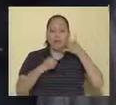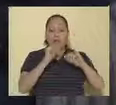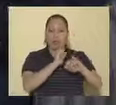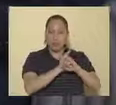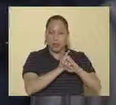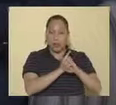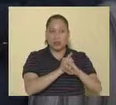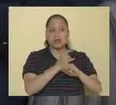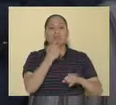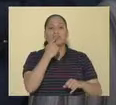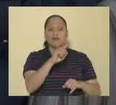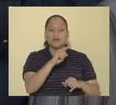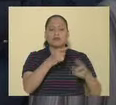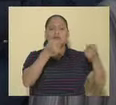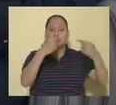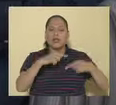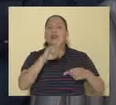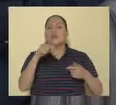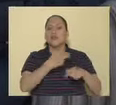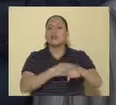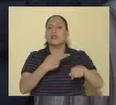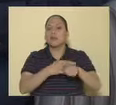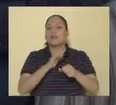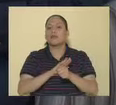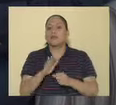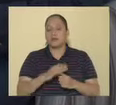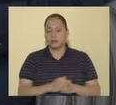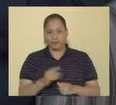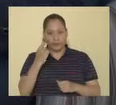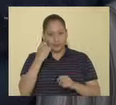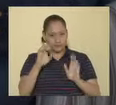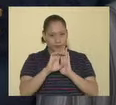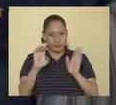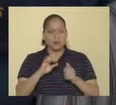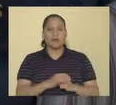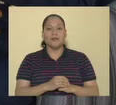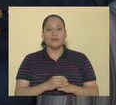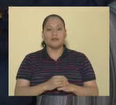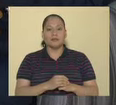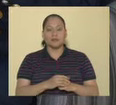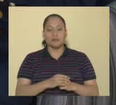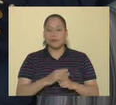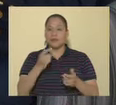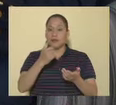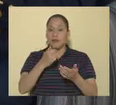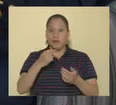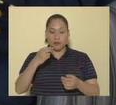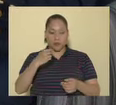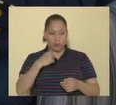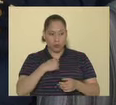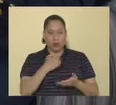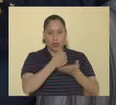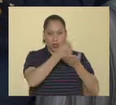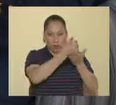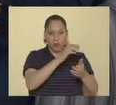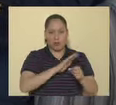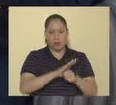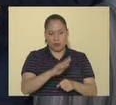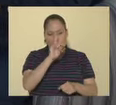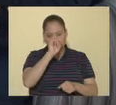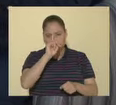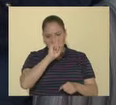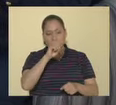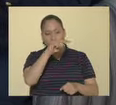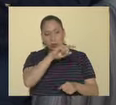página, ¿qué sigue después? Bien, la orientación que nosotros le damos es que puede